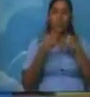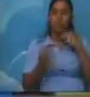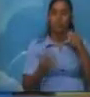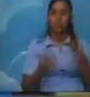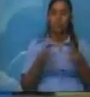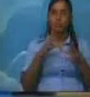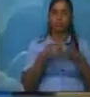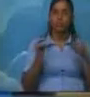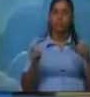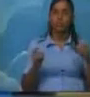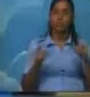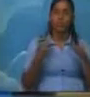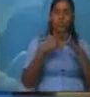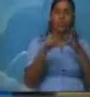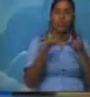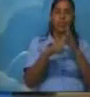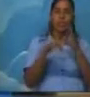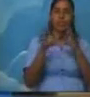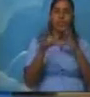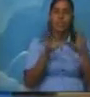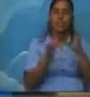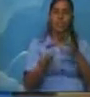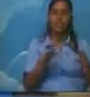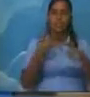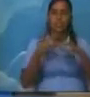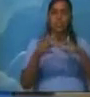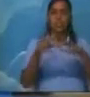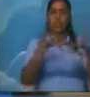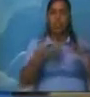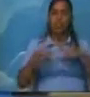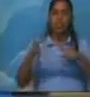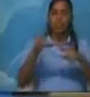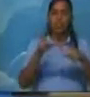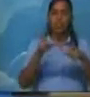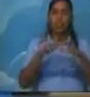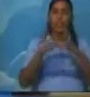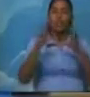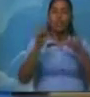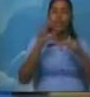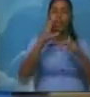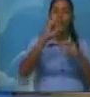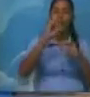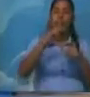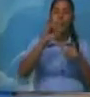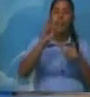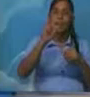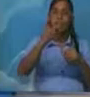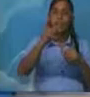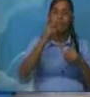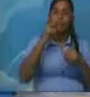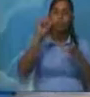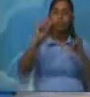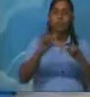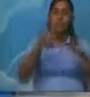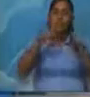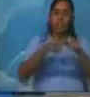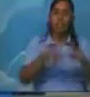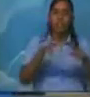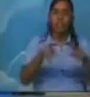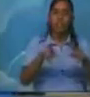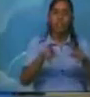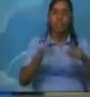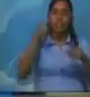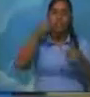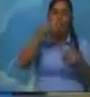jebuseo el el perteo los dejó al cananeo ustedes quédense ahí a medida que mi